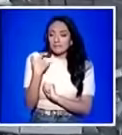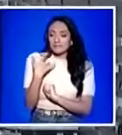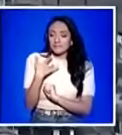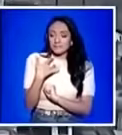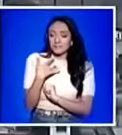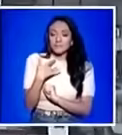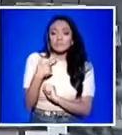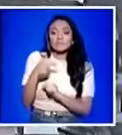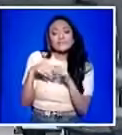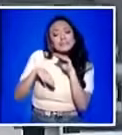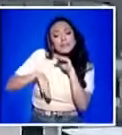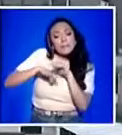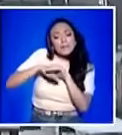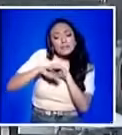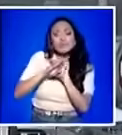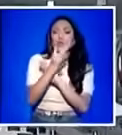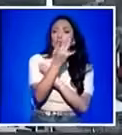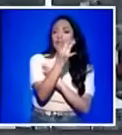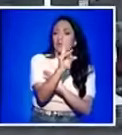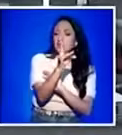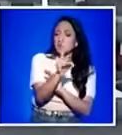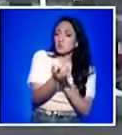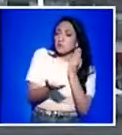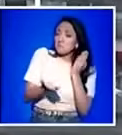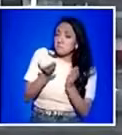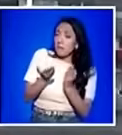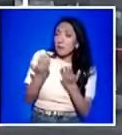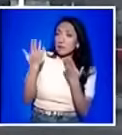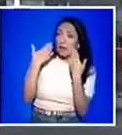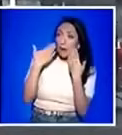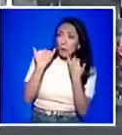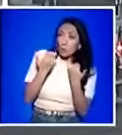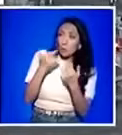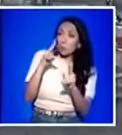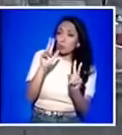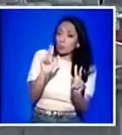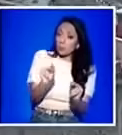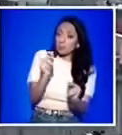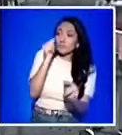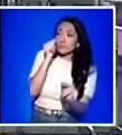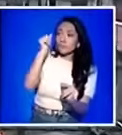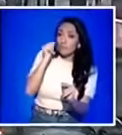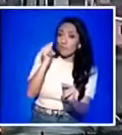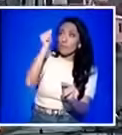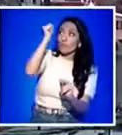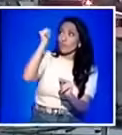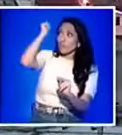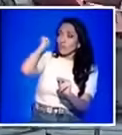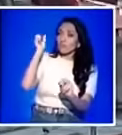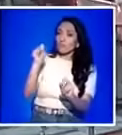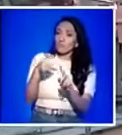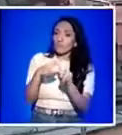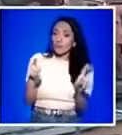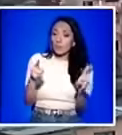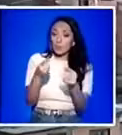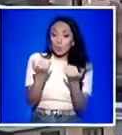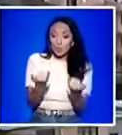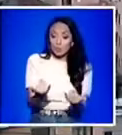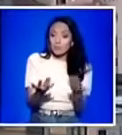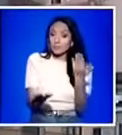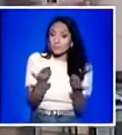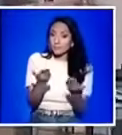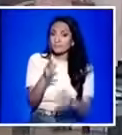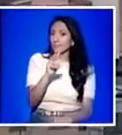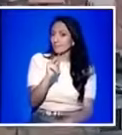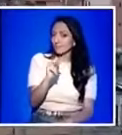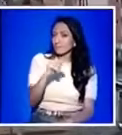máxima de 18 grados. Al parecer no será un día tan caluroso como han sido los días anteriores. Así que desde ya, mi Bessy, si se está listando